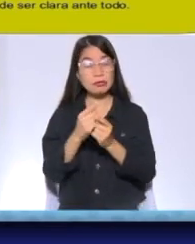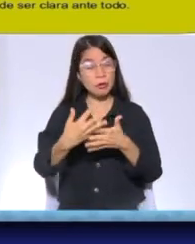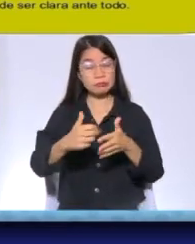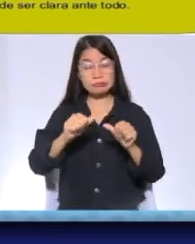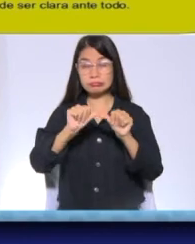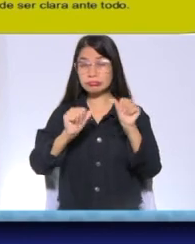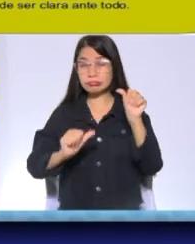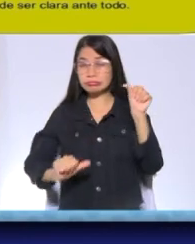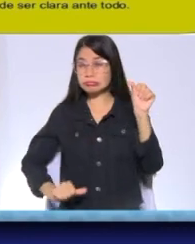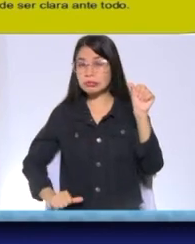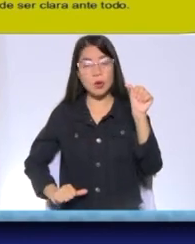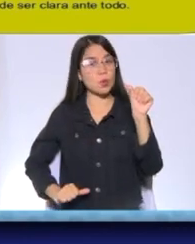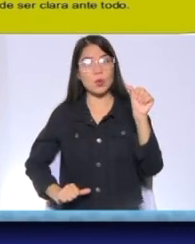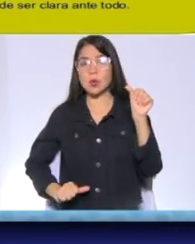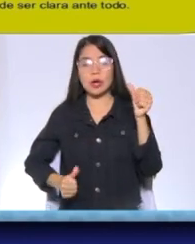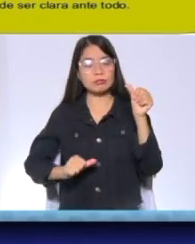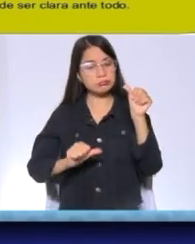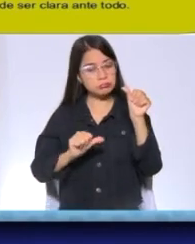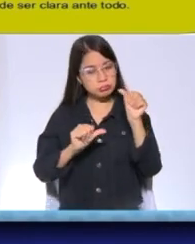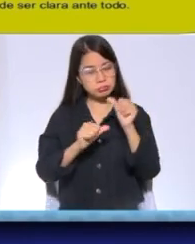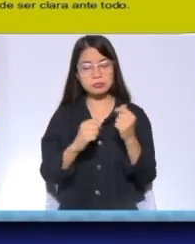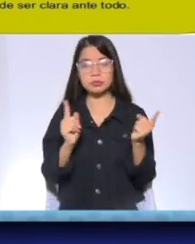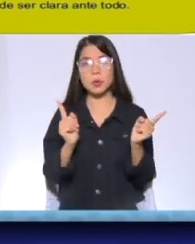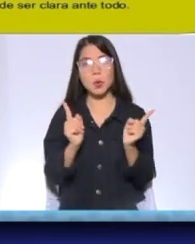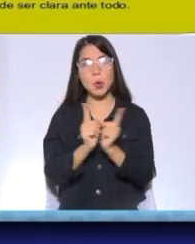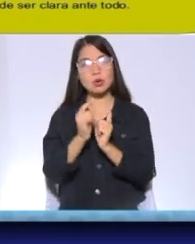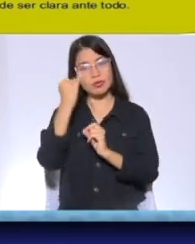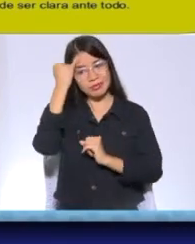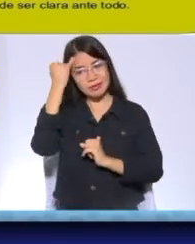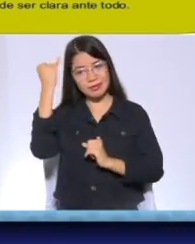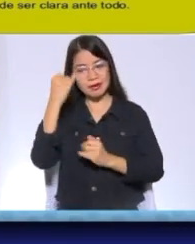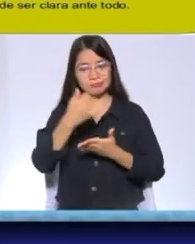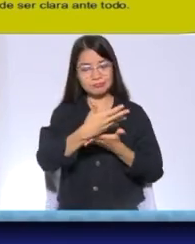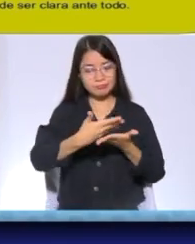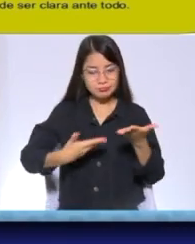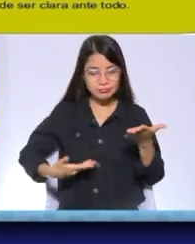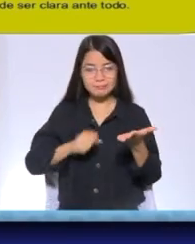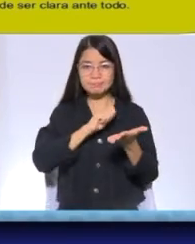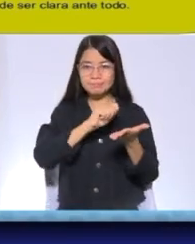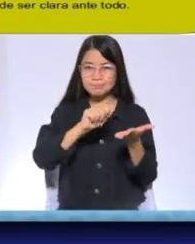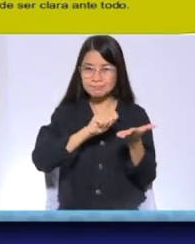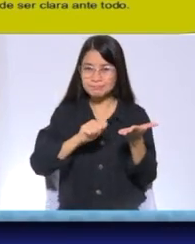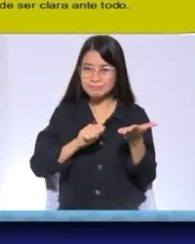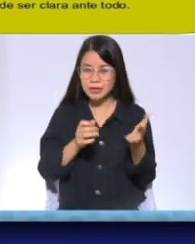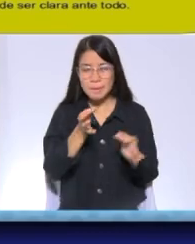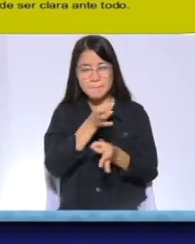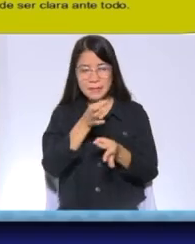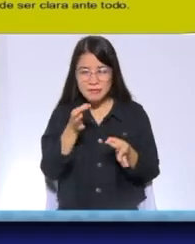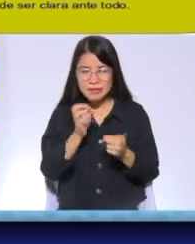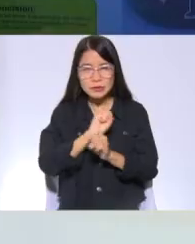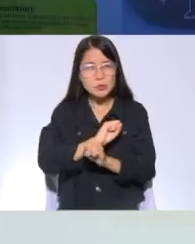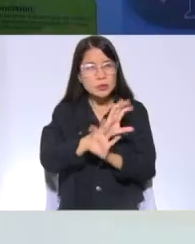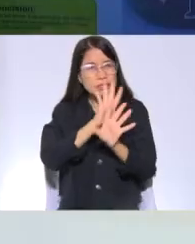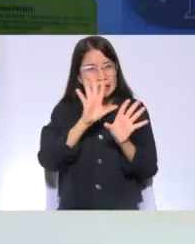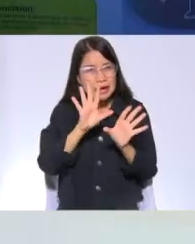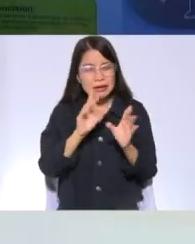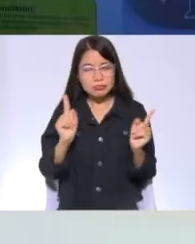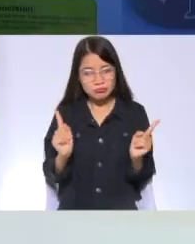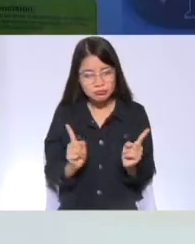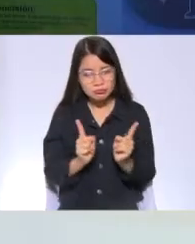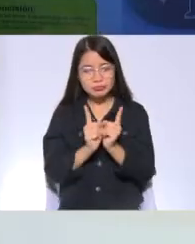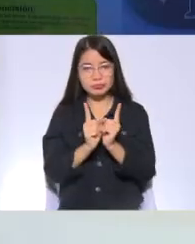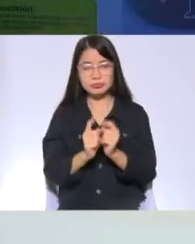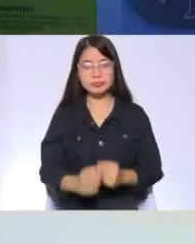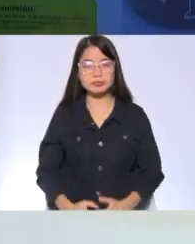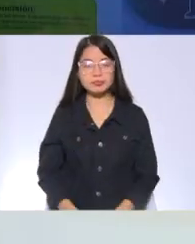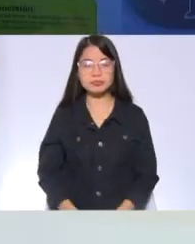las ideas expresadas y que éstas estén reflejadas con la mayor exactitud posible. Por eso, entonces, no puede